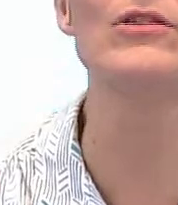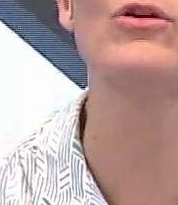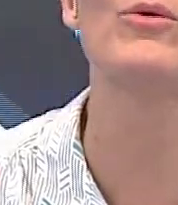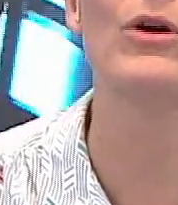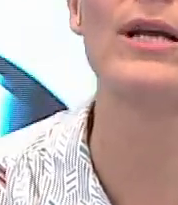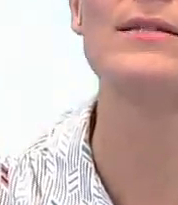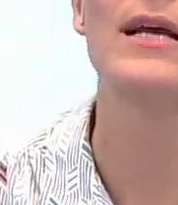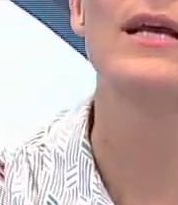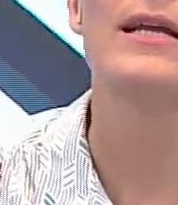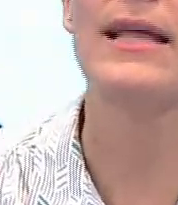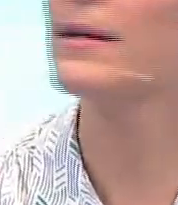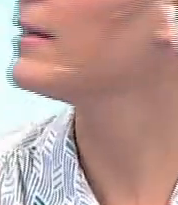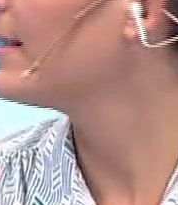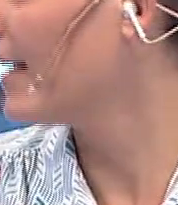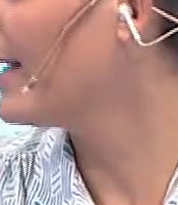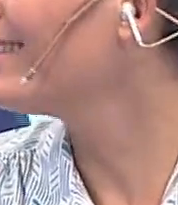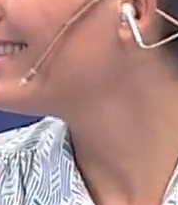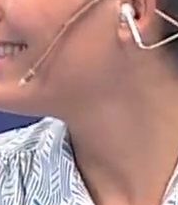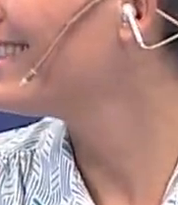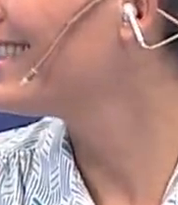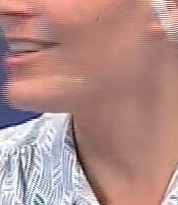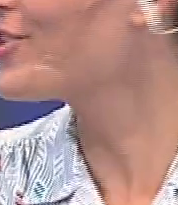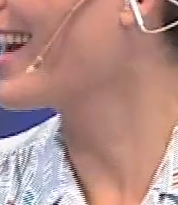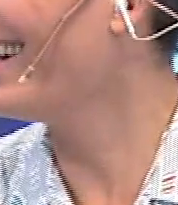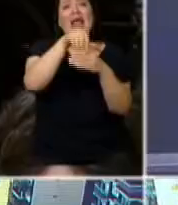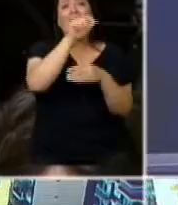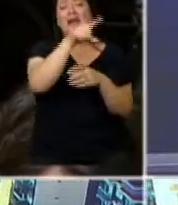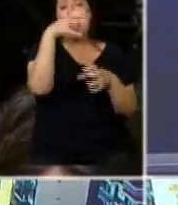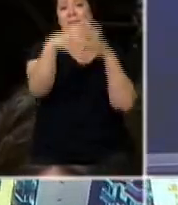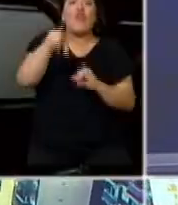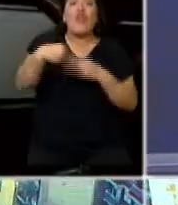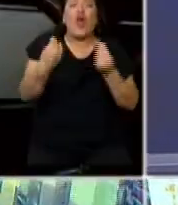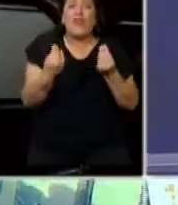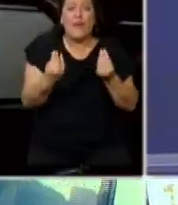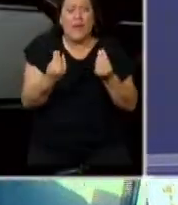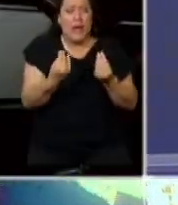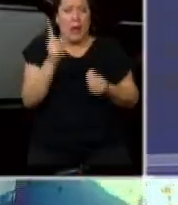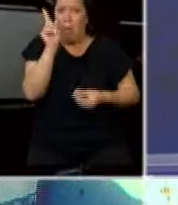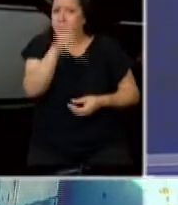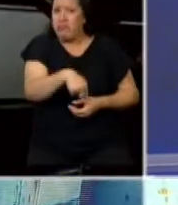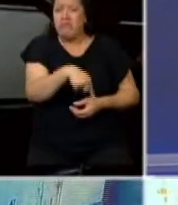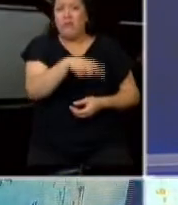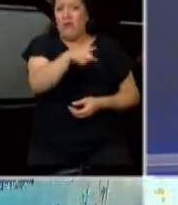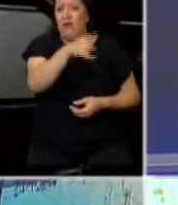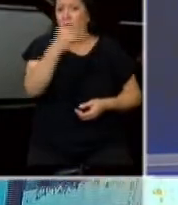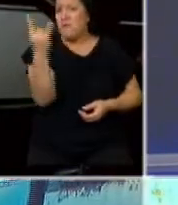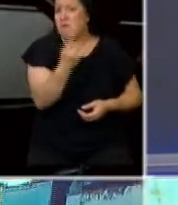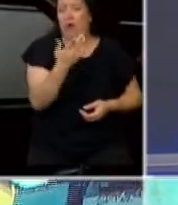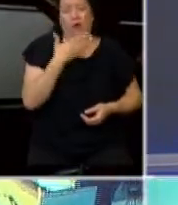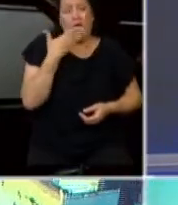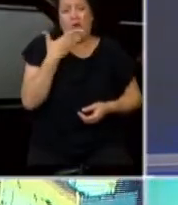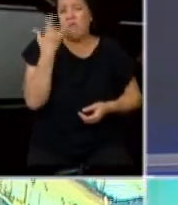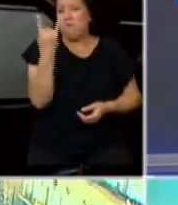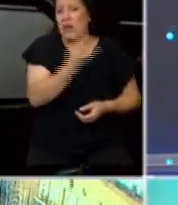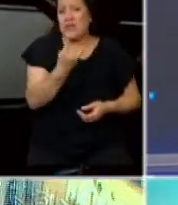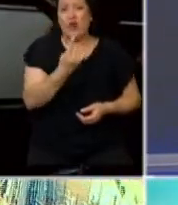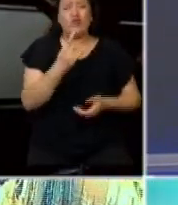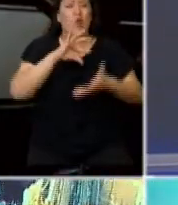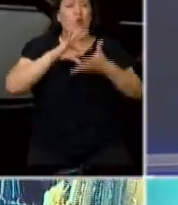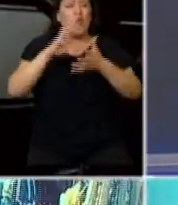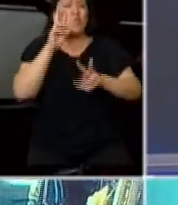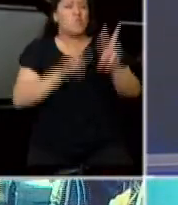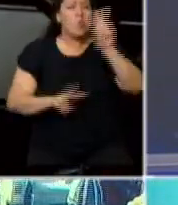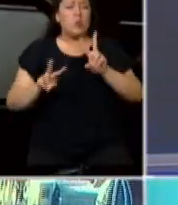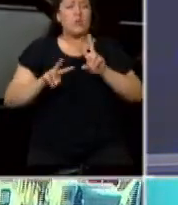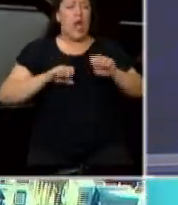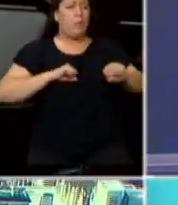de distintos bloques. Y no llegan. Y no llegan. Y no llega. No llegan porque si le sumamos 4 de izquierda, que le va a dar quórum,